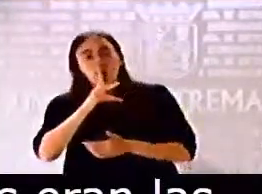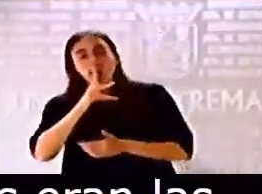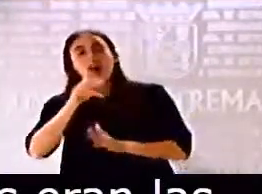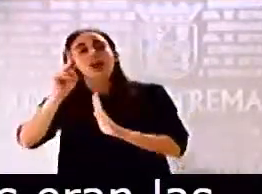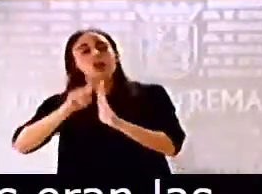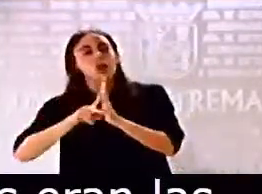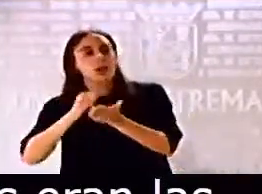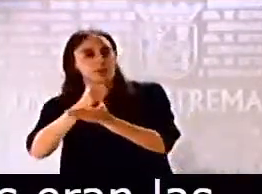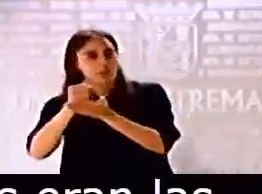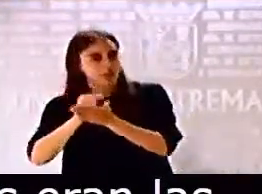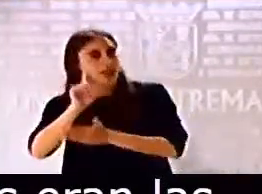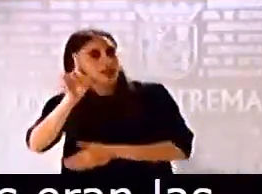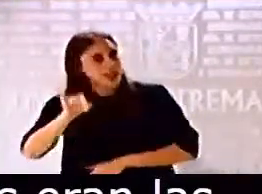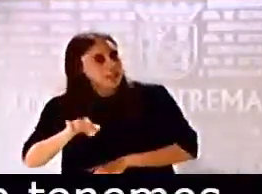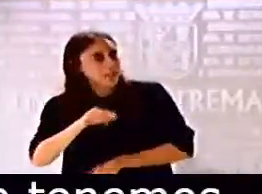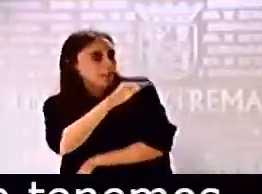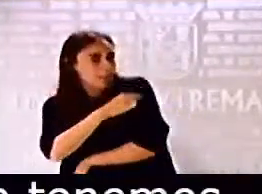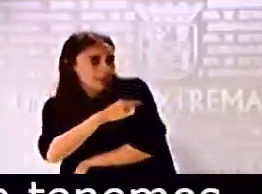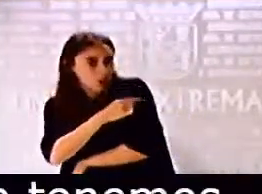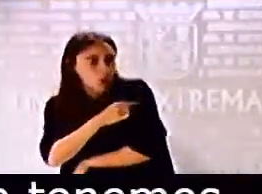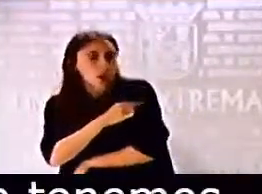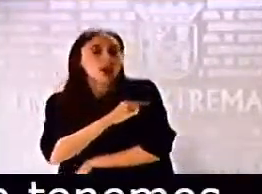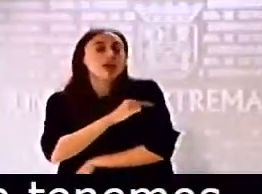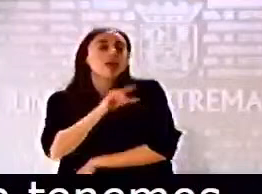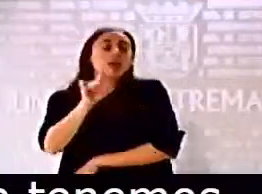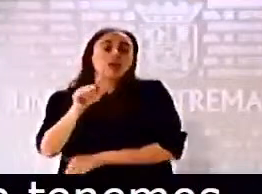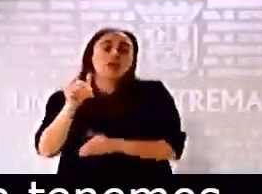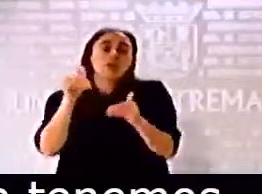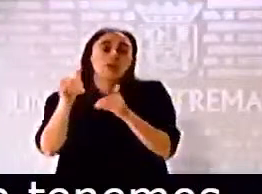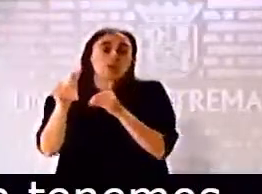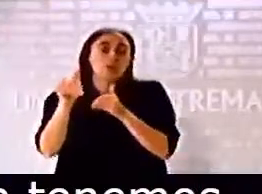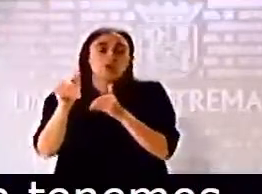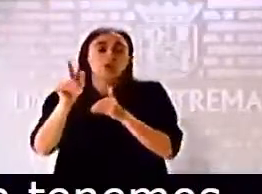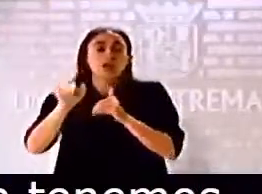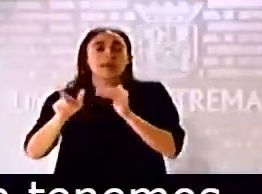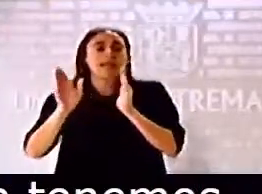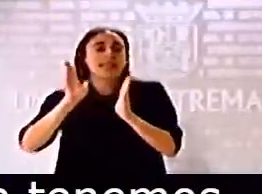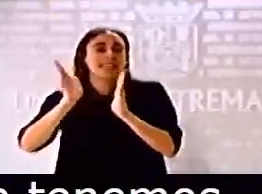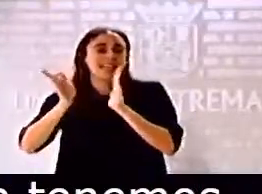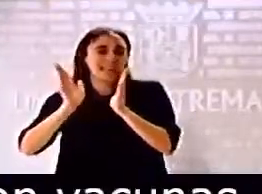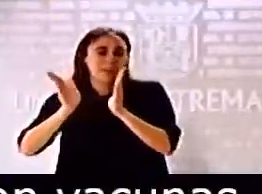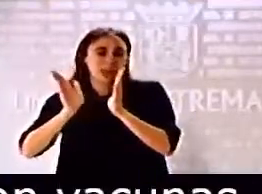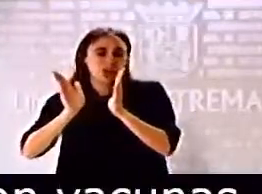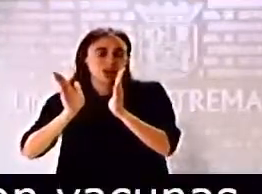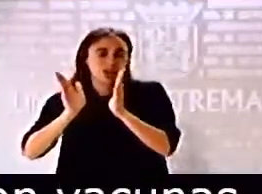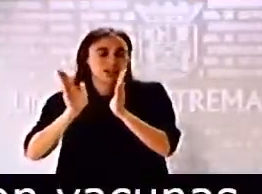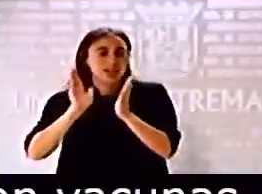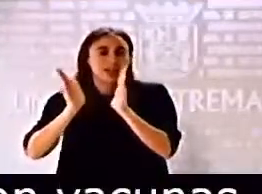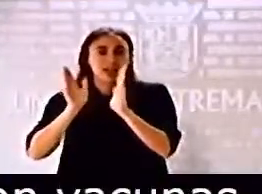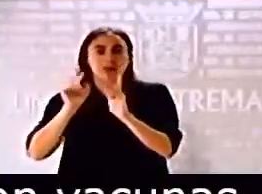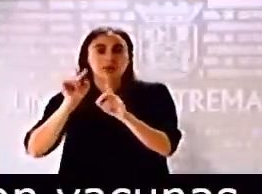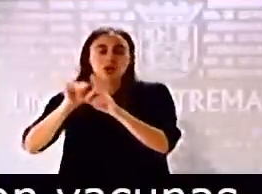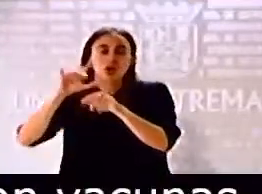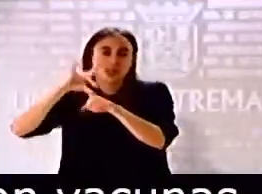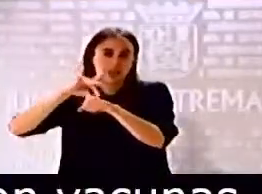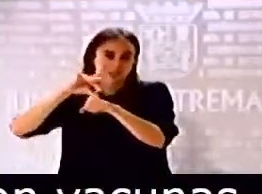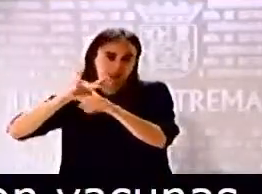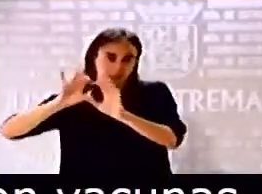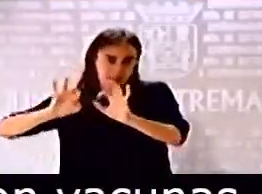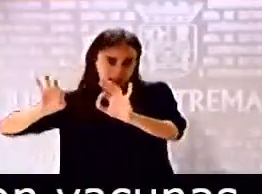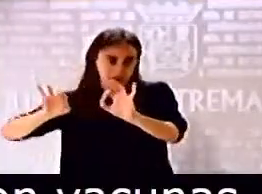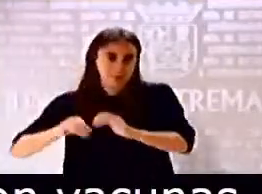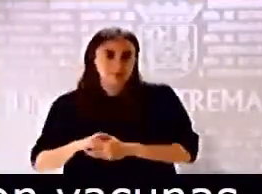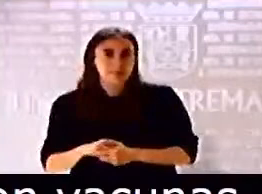son las vacunas, y afortunadamente pronto tendremos también tratamientos para la enfermedad propiamente